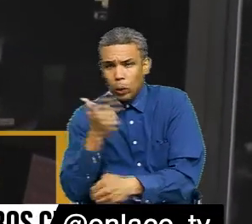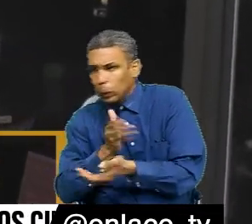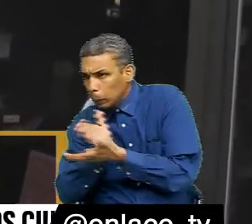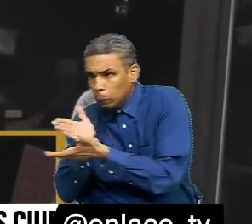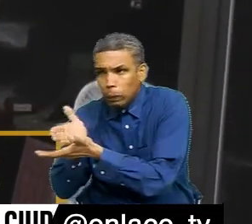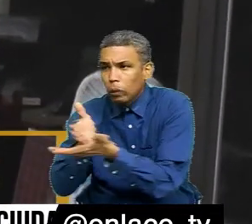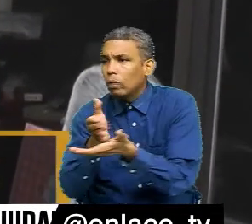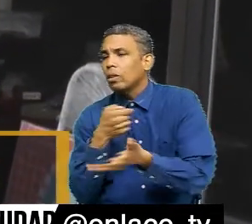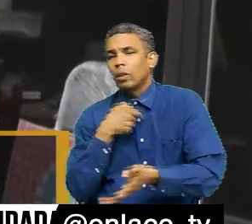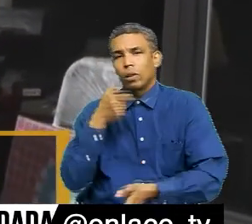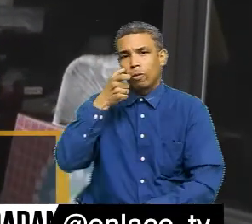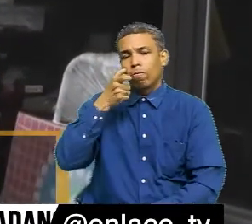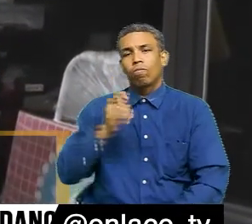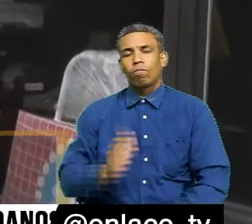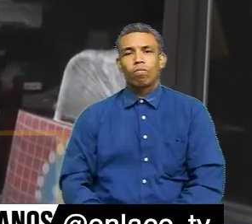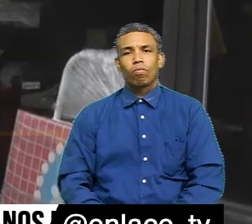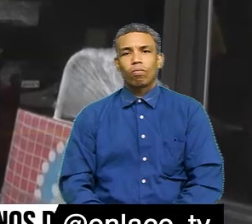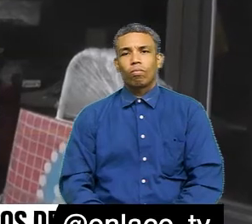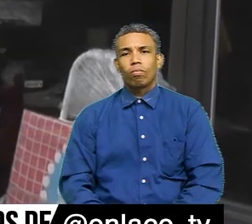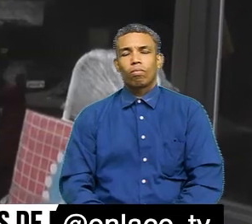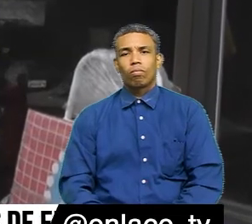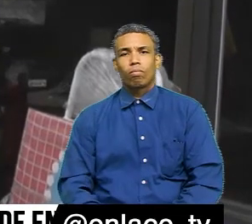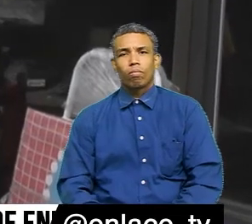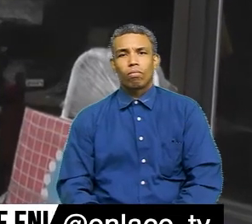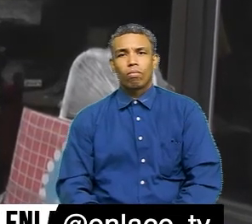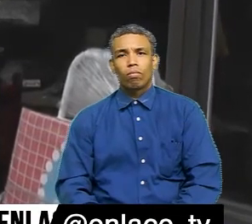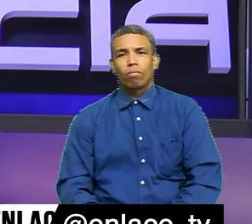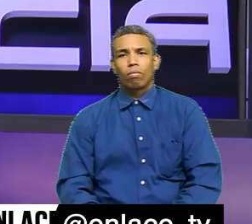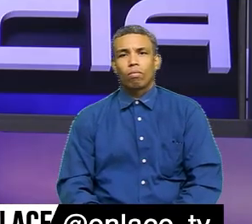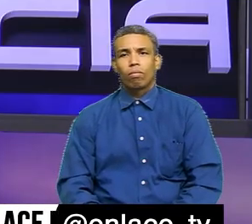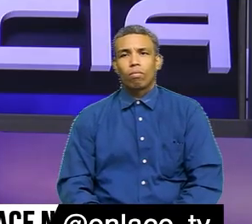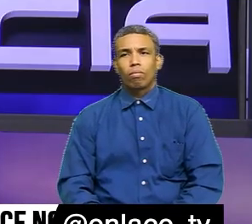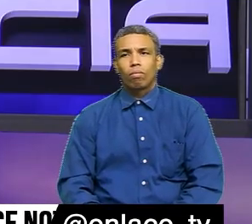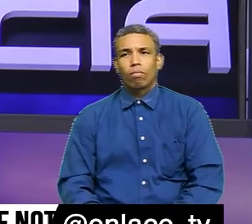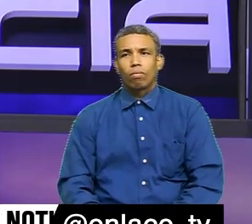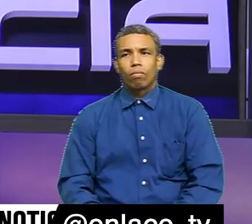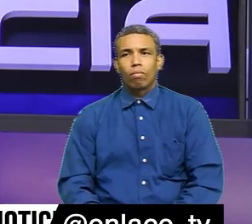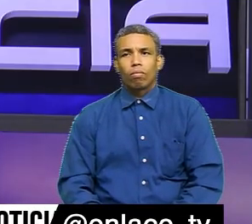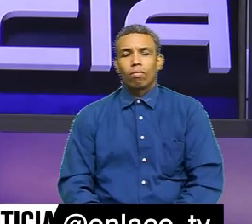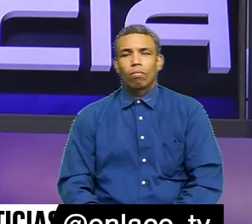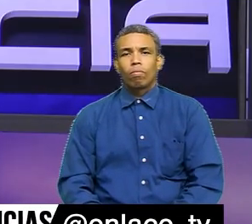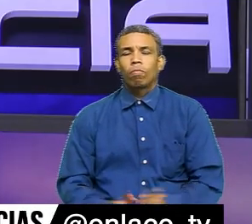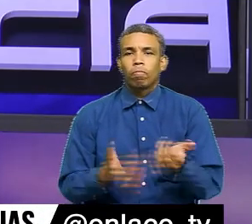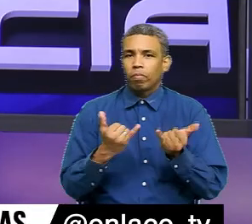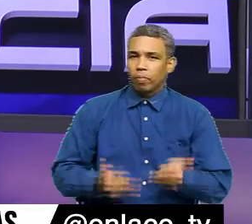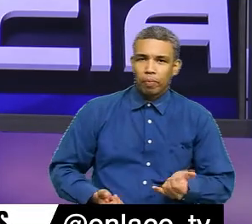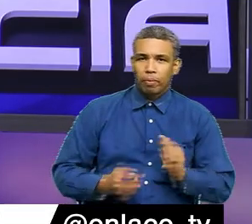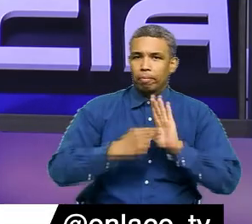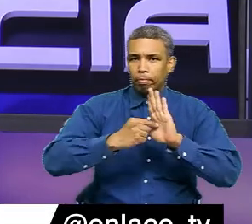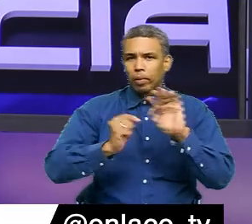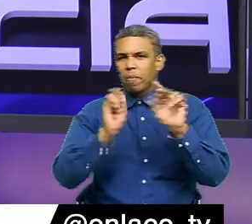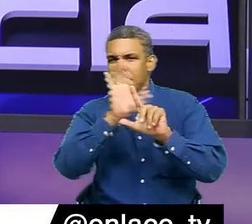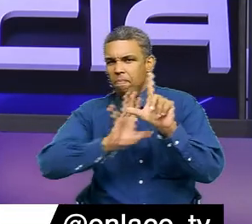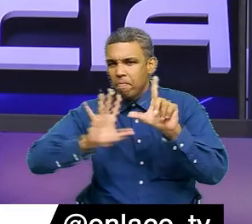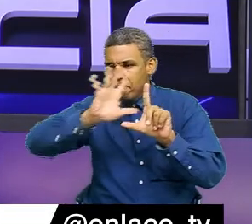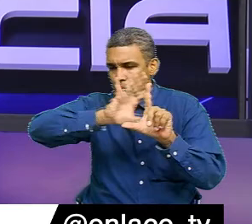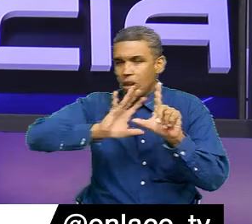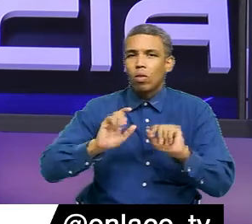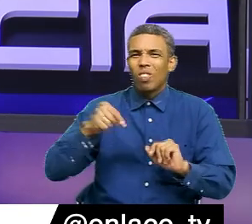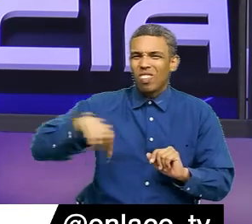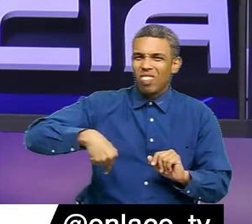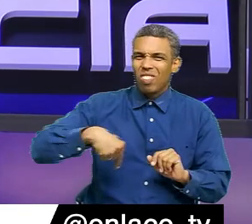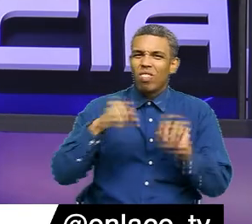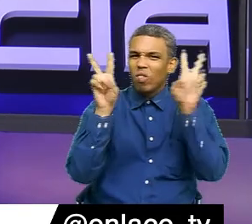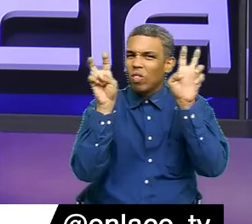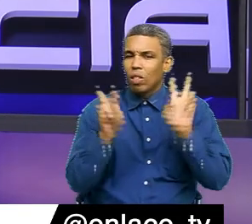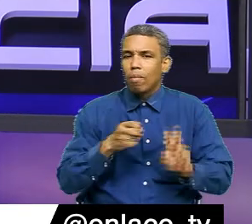como garante de los derechos de la comunidad en el marco de la ley. A continuación, en imágenes y sonidos, conozcamos otros hechos